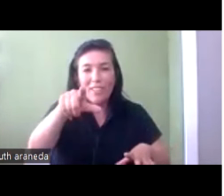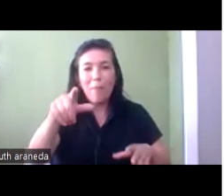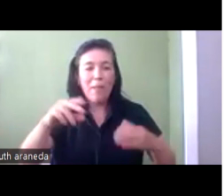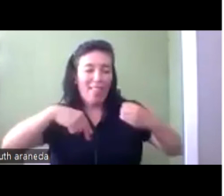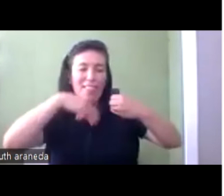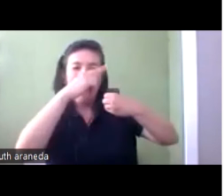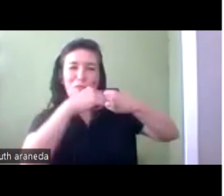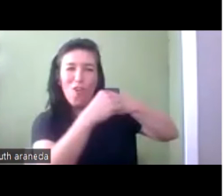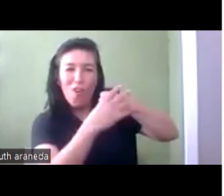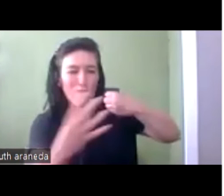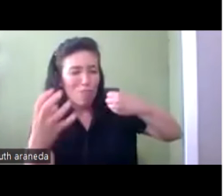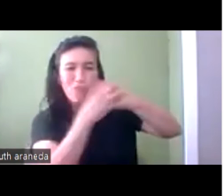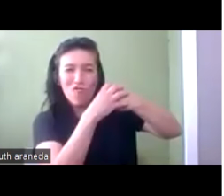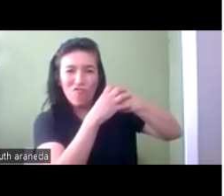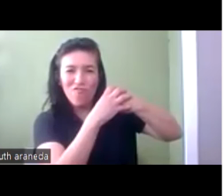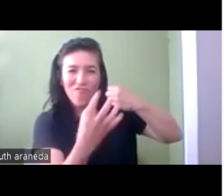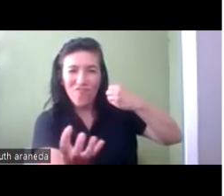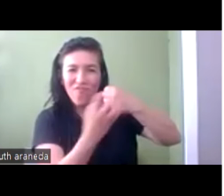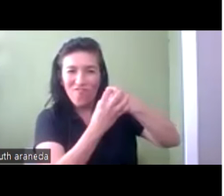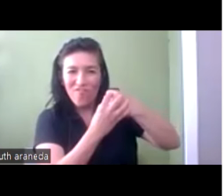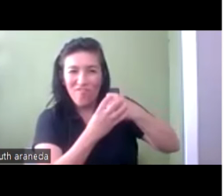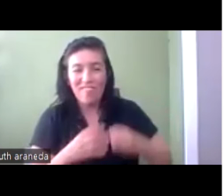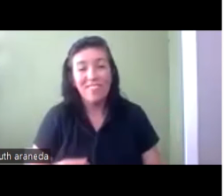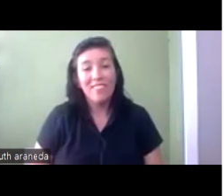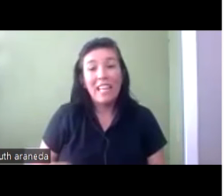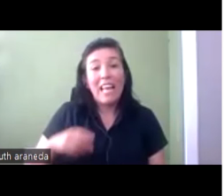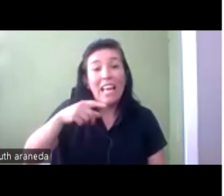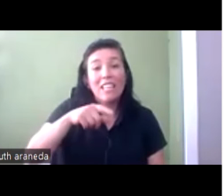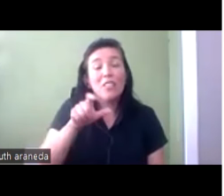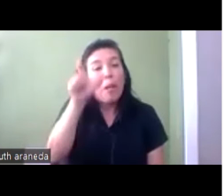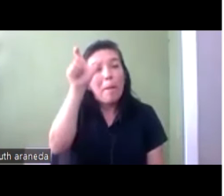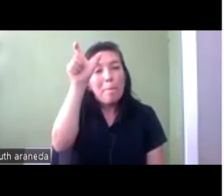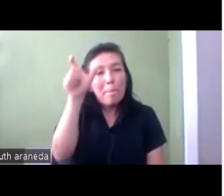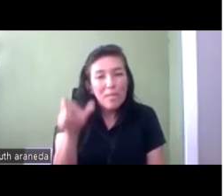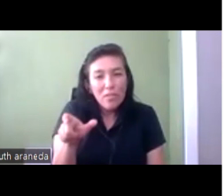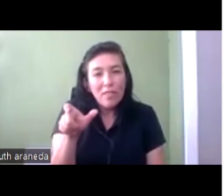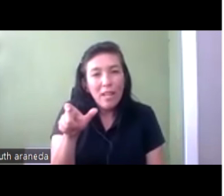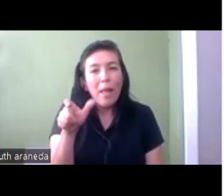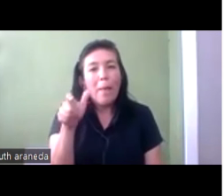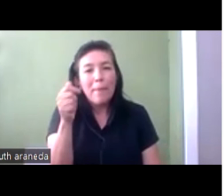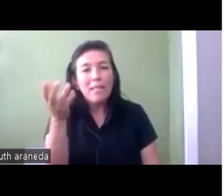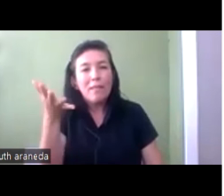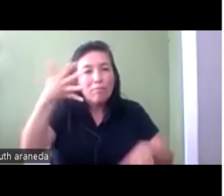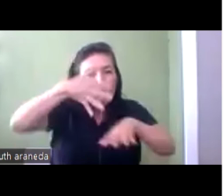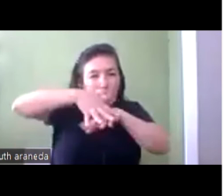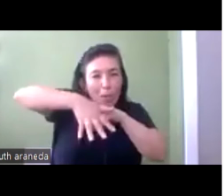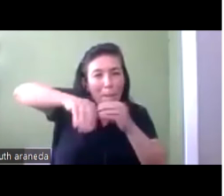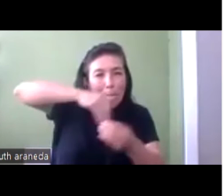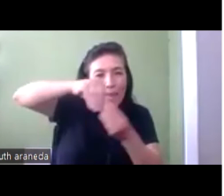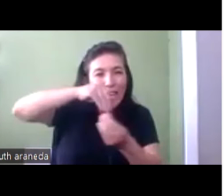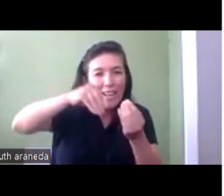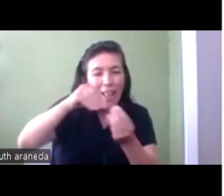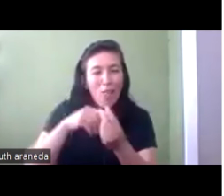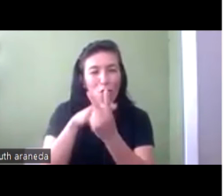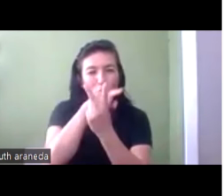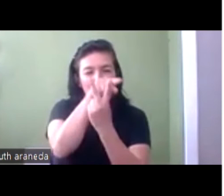Sí, o sea, Eso, por cierto, como decía el Nacho, es un personaje que aparentemente estaría combinando justamente dos opuestos,